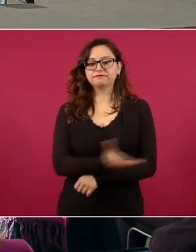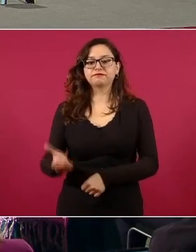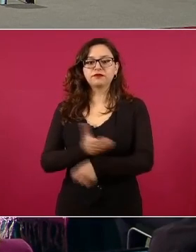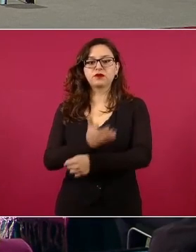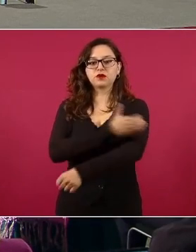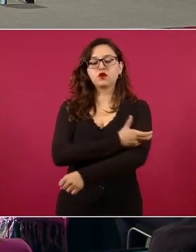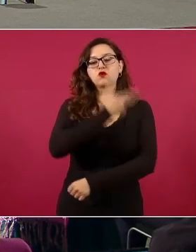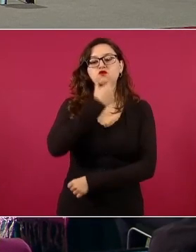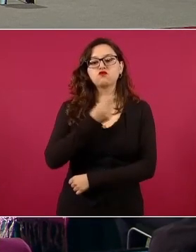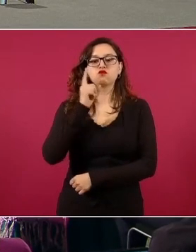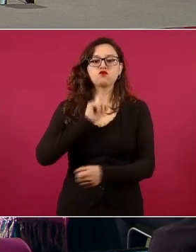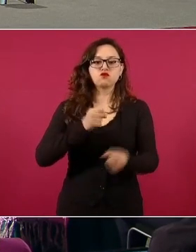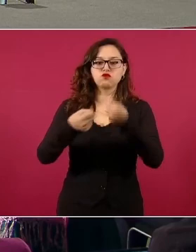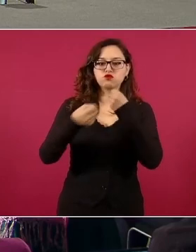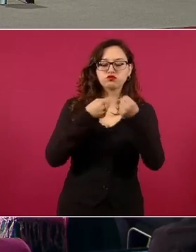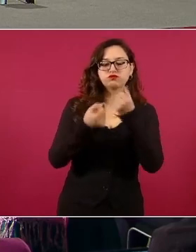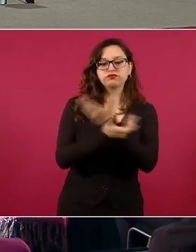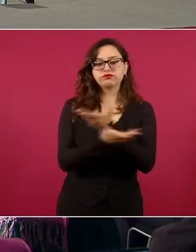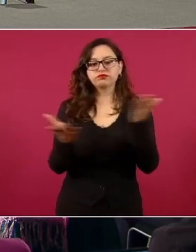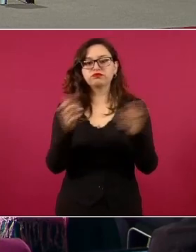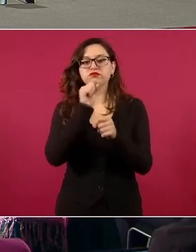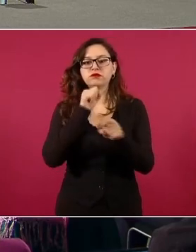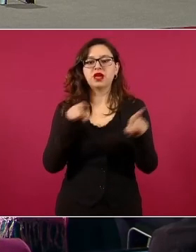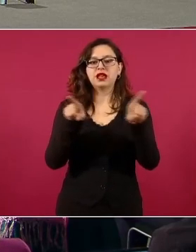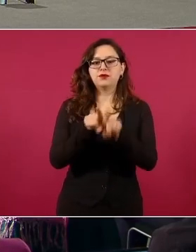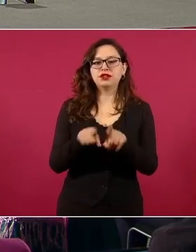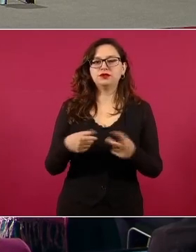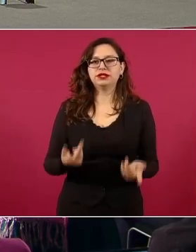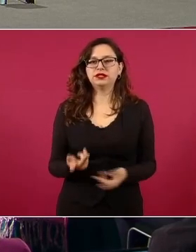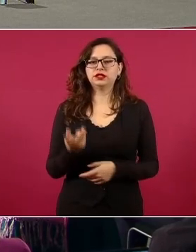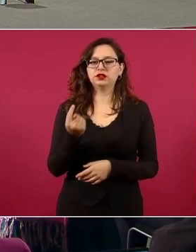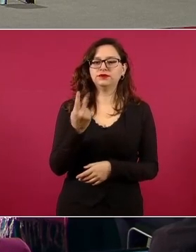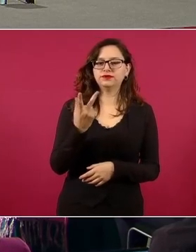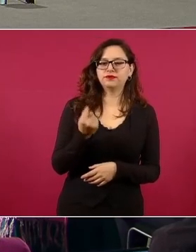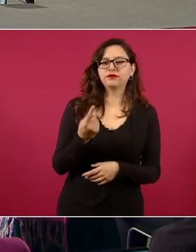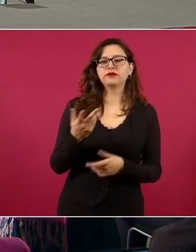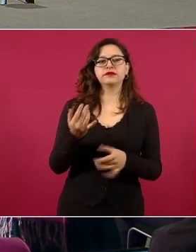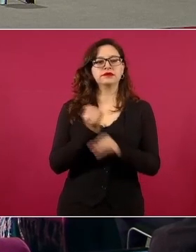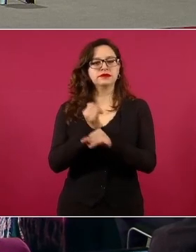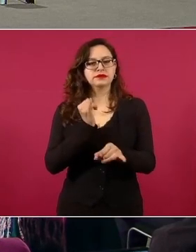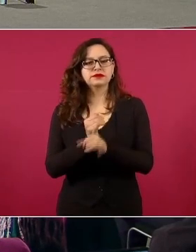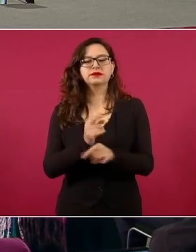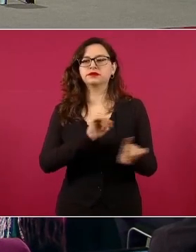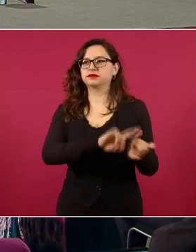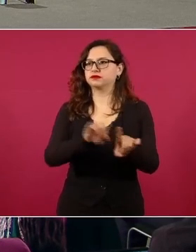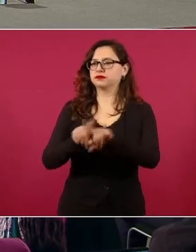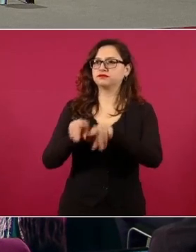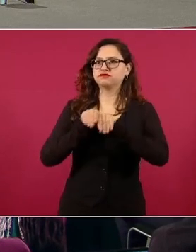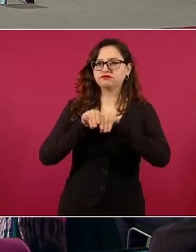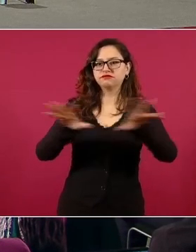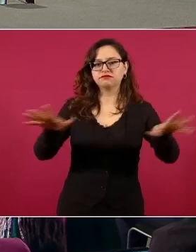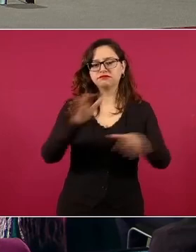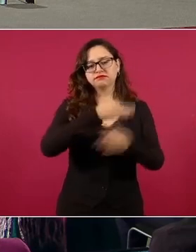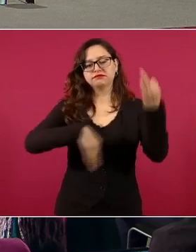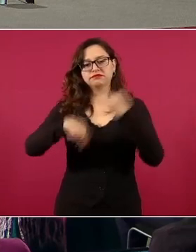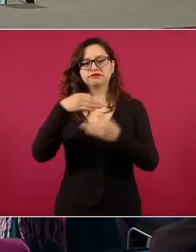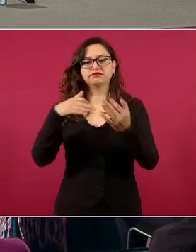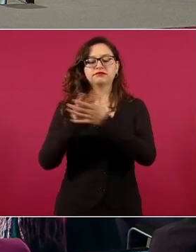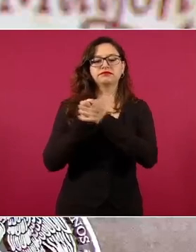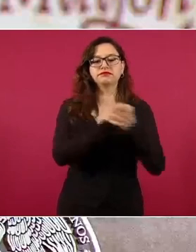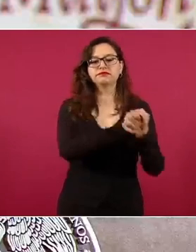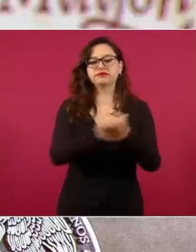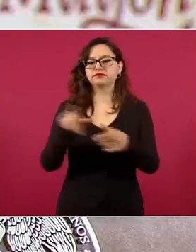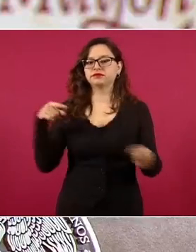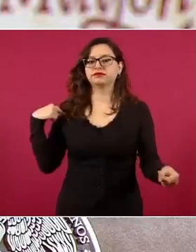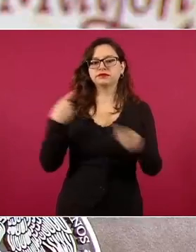los que nos ven a través de las redes sociales. Esta es la sección Quién es quién en las mentiras de la semana